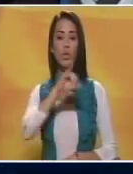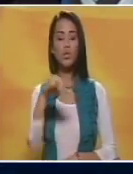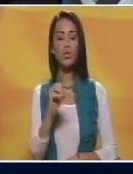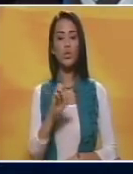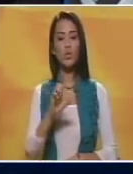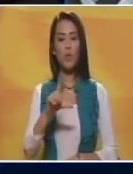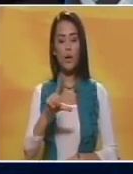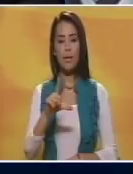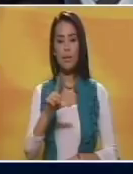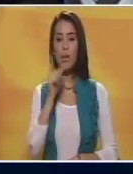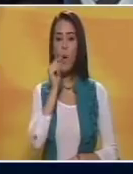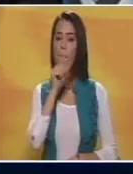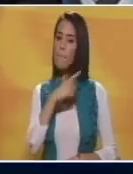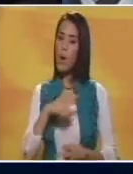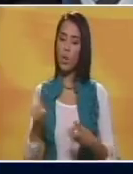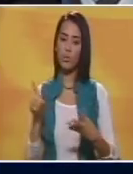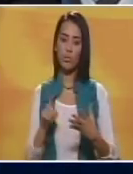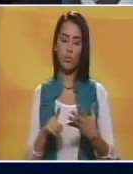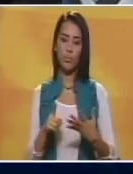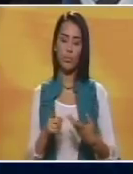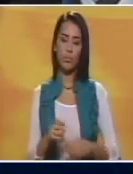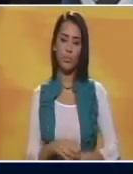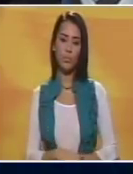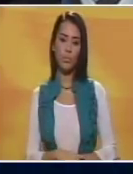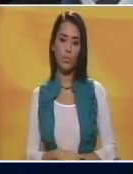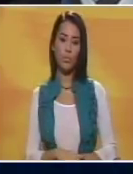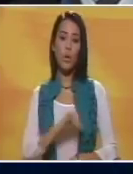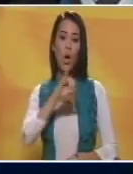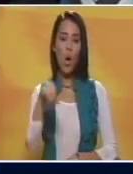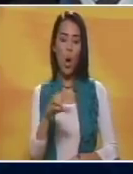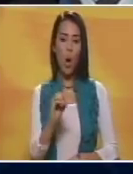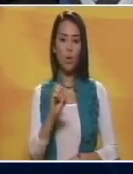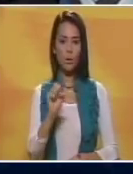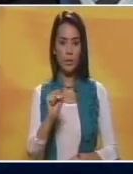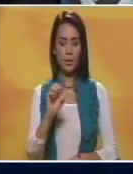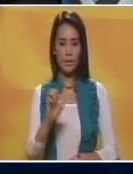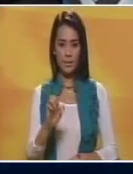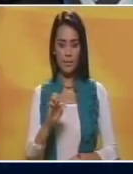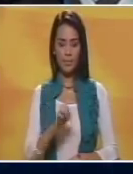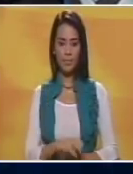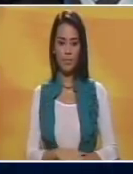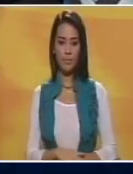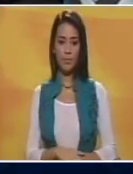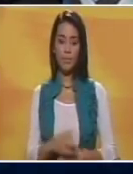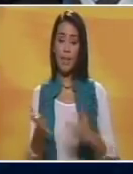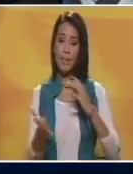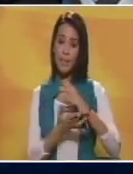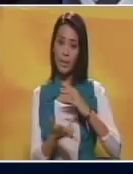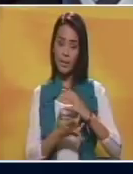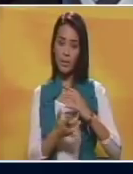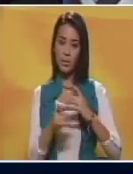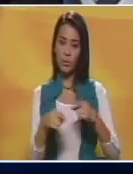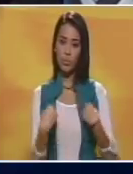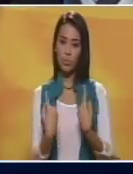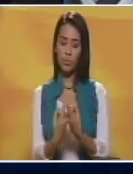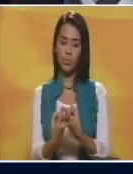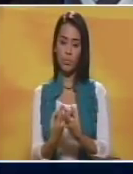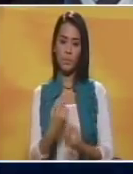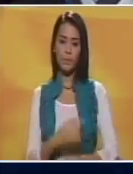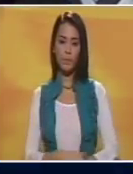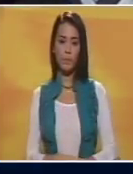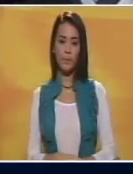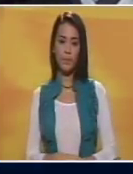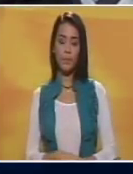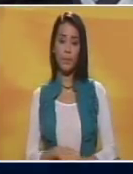Antonio Paredes Camacho, representante de carga, José Gregorio Barceló Vázquez, técnico mayor de consola.